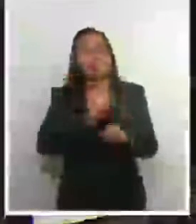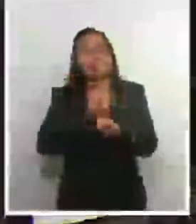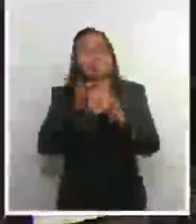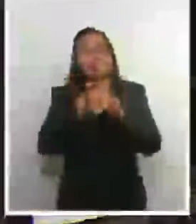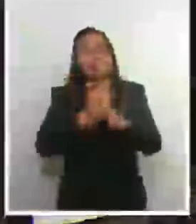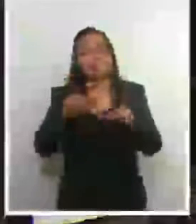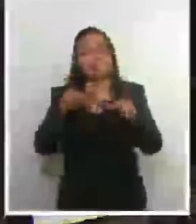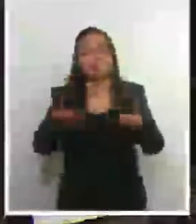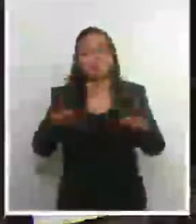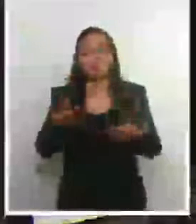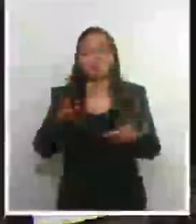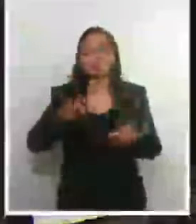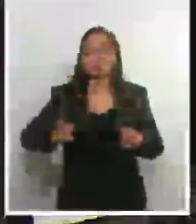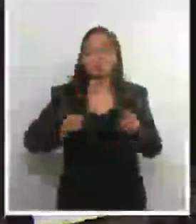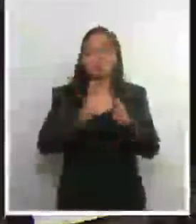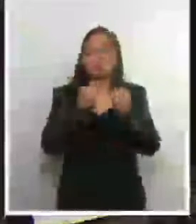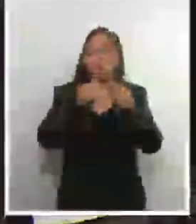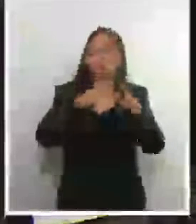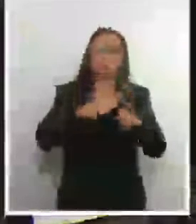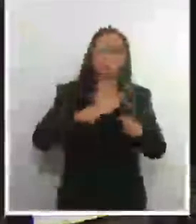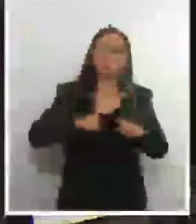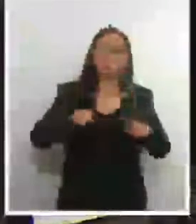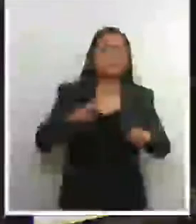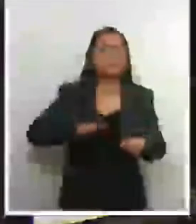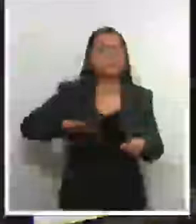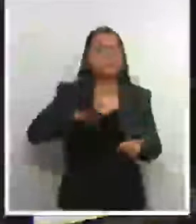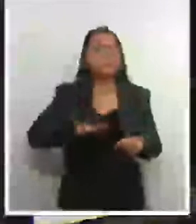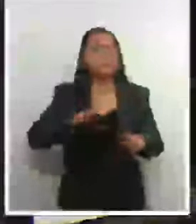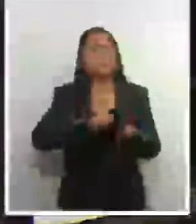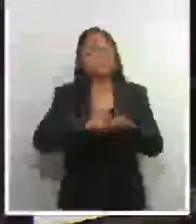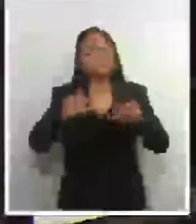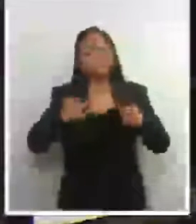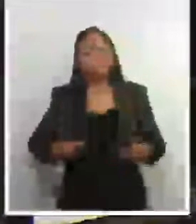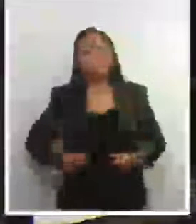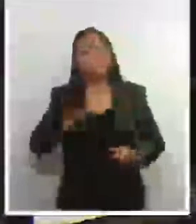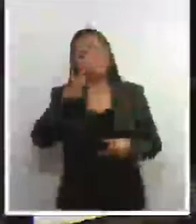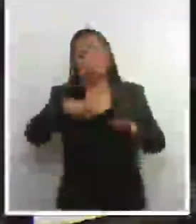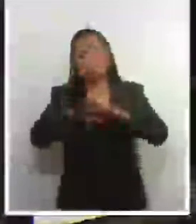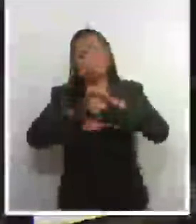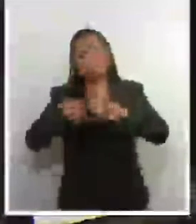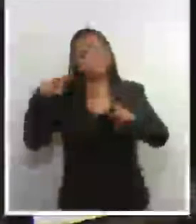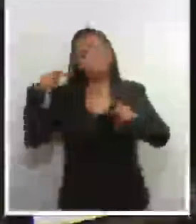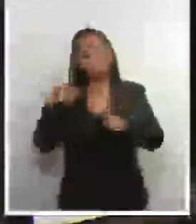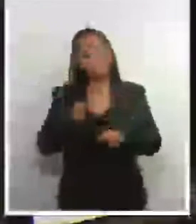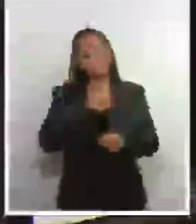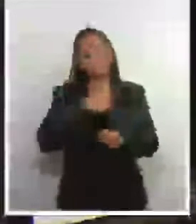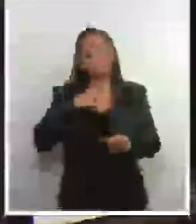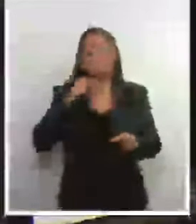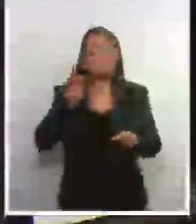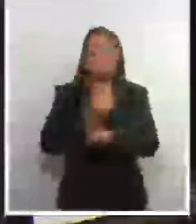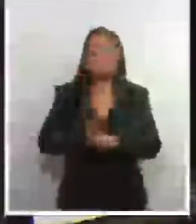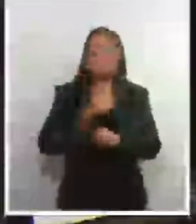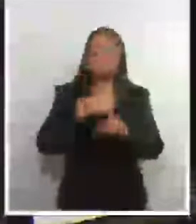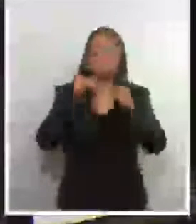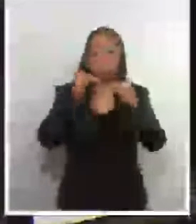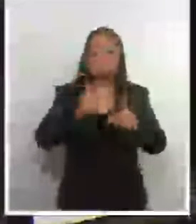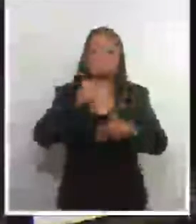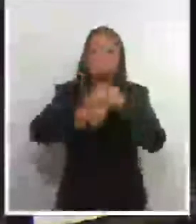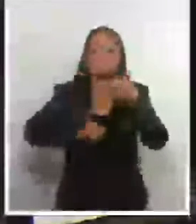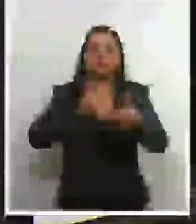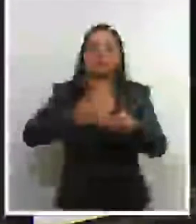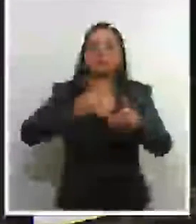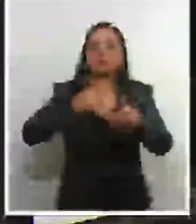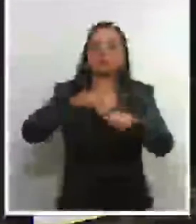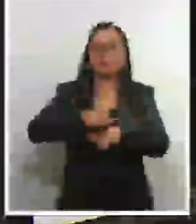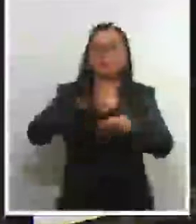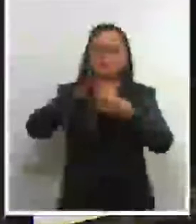origen de todas las instituciones son los derechos humanos, los principios democráticos, los